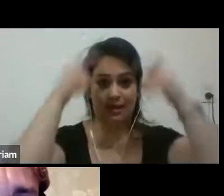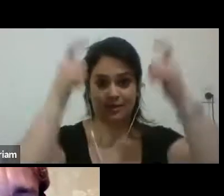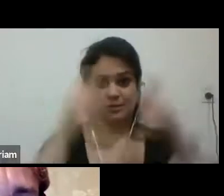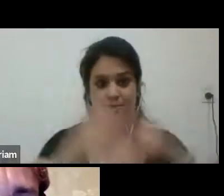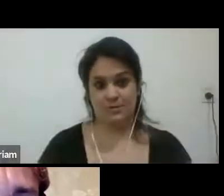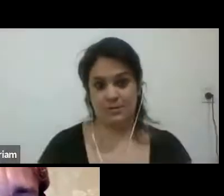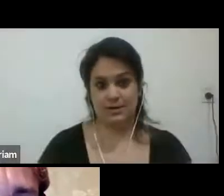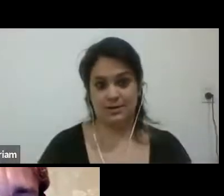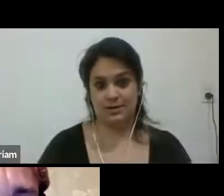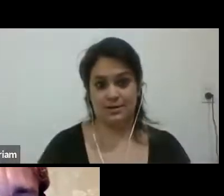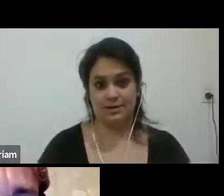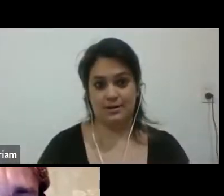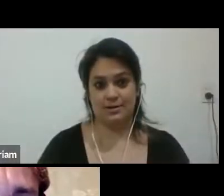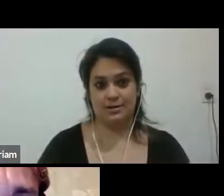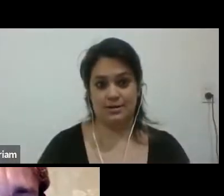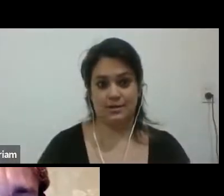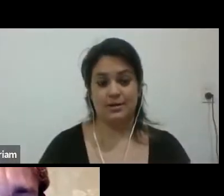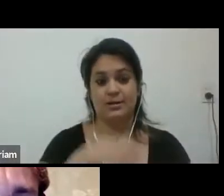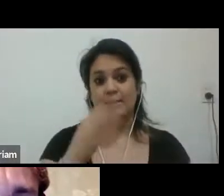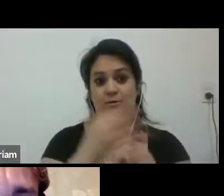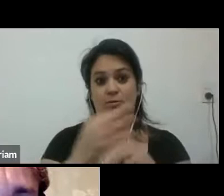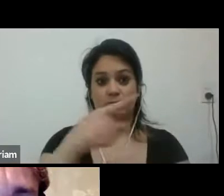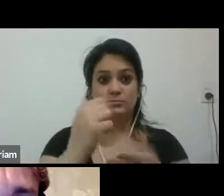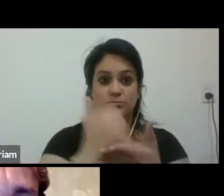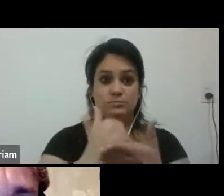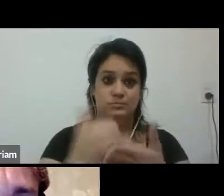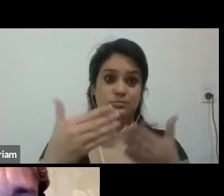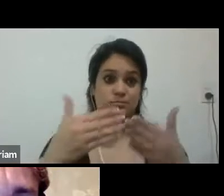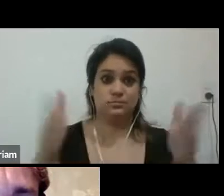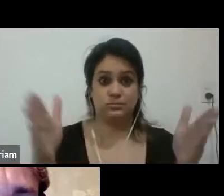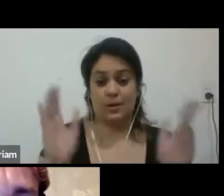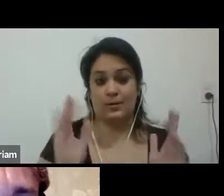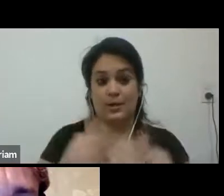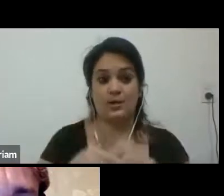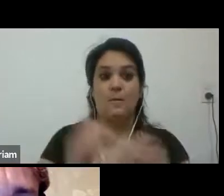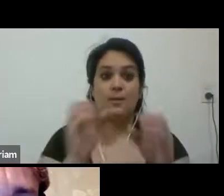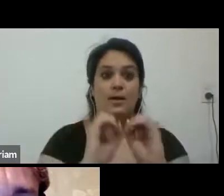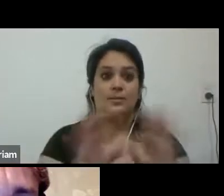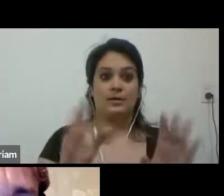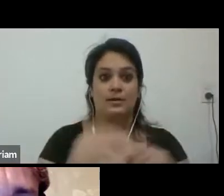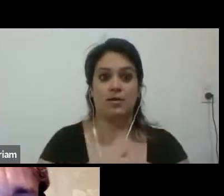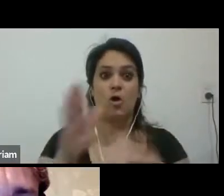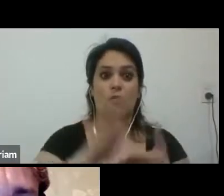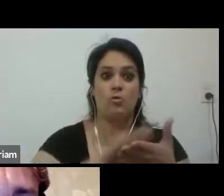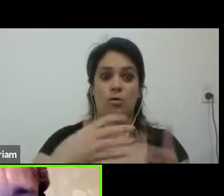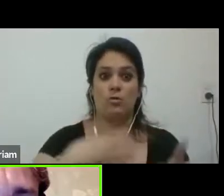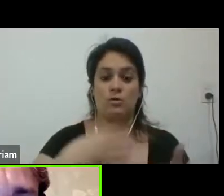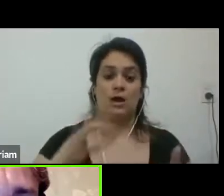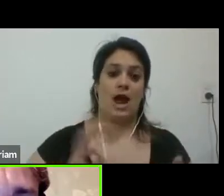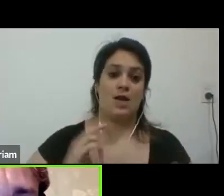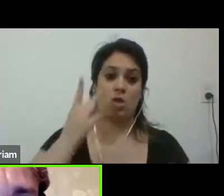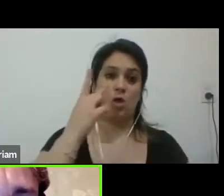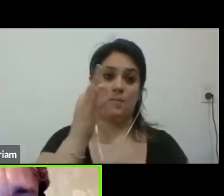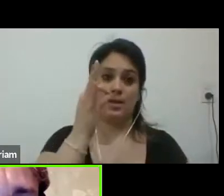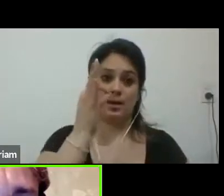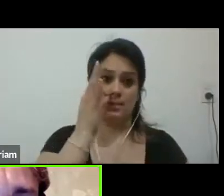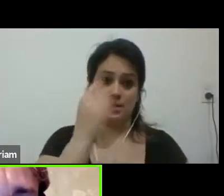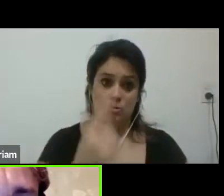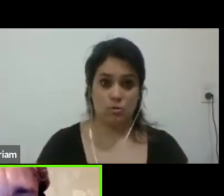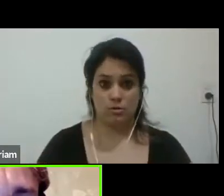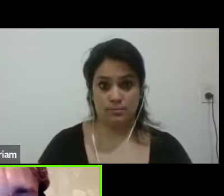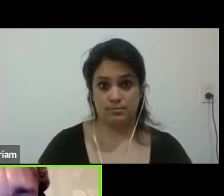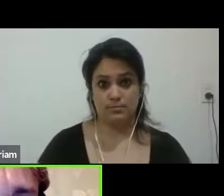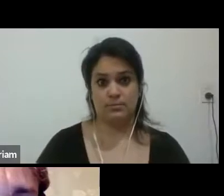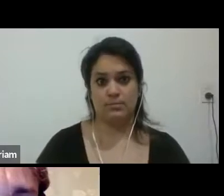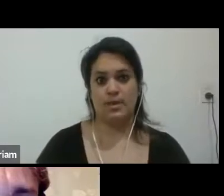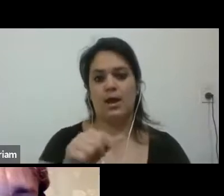comida de la institución nos van a estar esperando con los brazos abiertos para iniciar un nuevo ciclo lectivo en el 2021 lleno de expectativas y con una